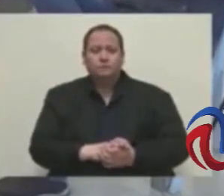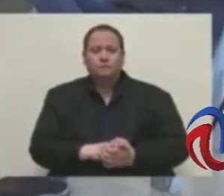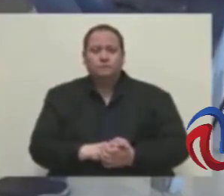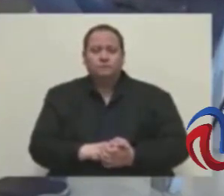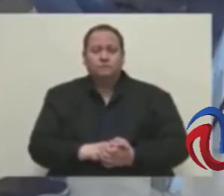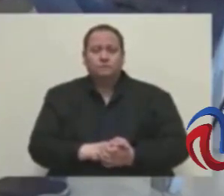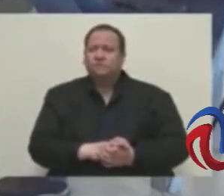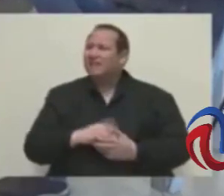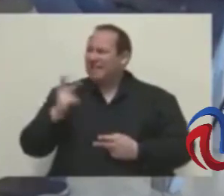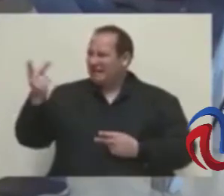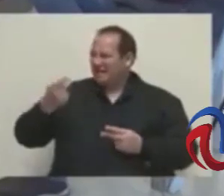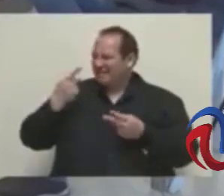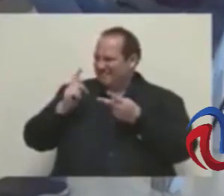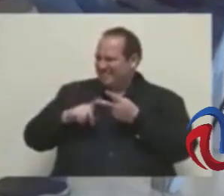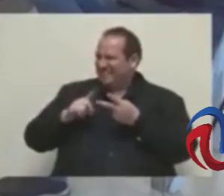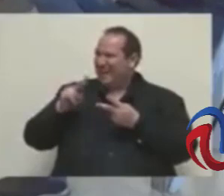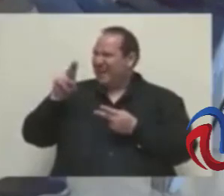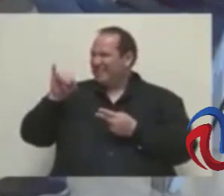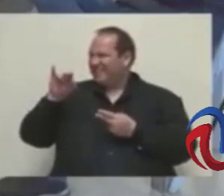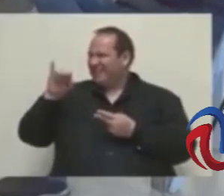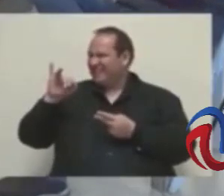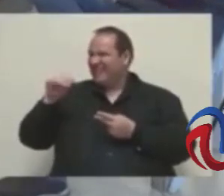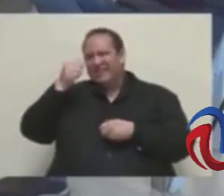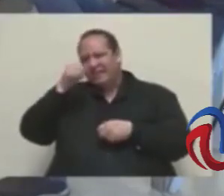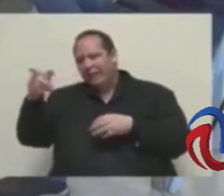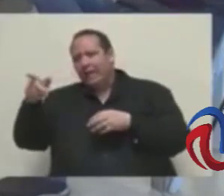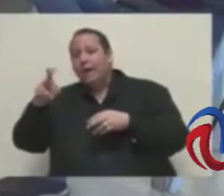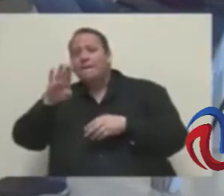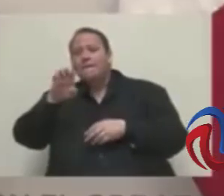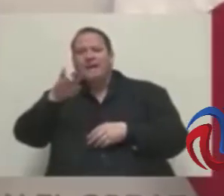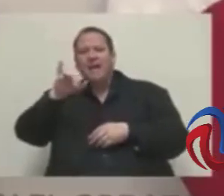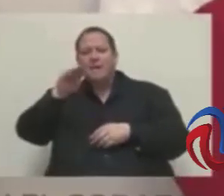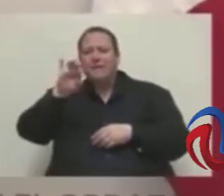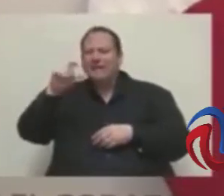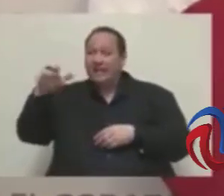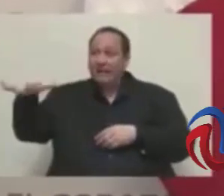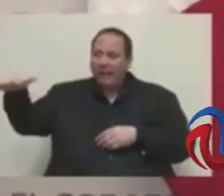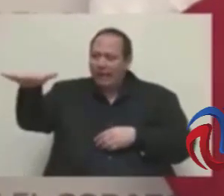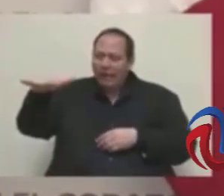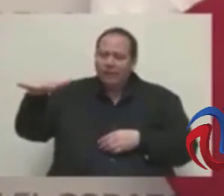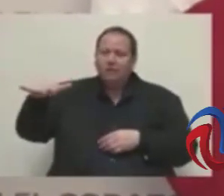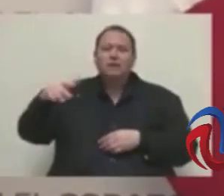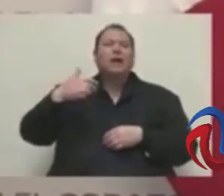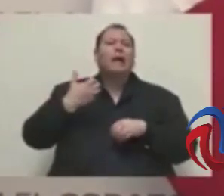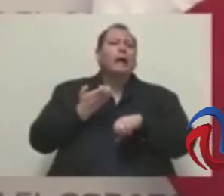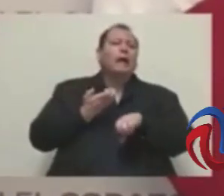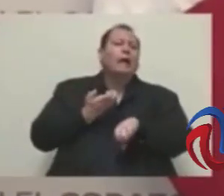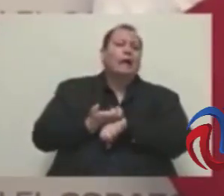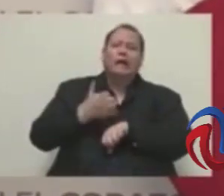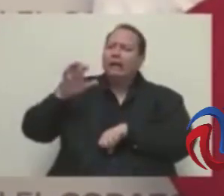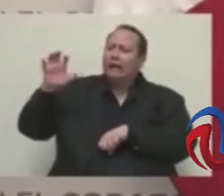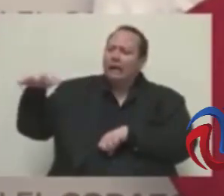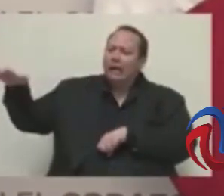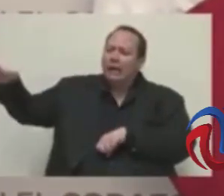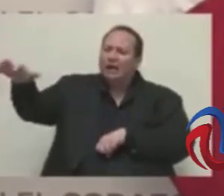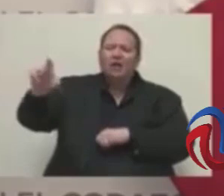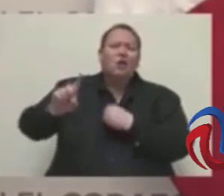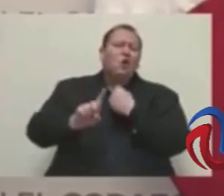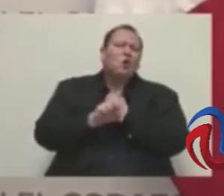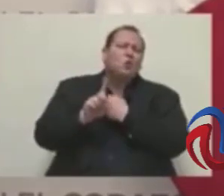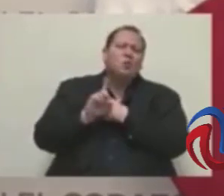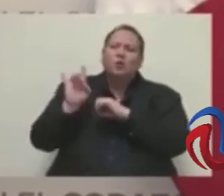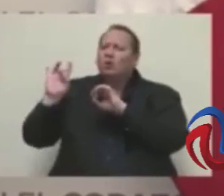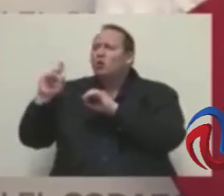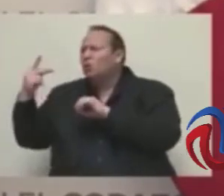por lo que pregunta atención del Nini los enami Benjamín hil hay que entender que cada estado tiene su propio fenómeno social y su